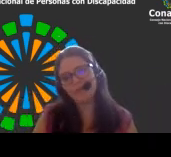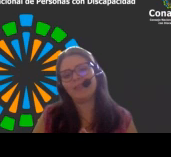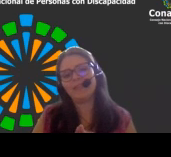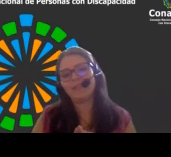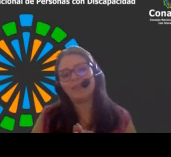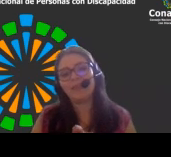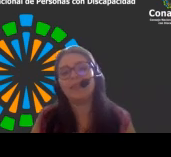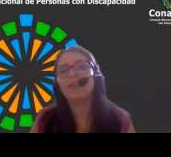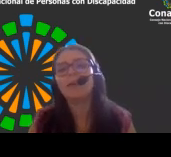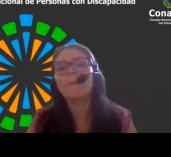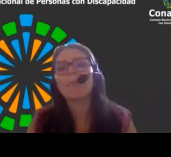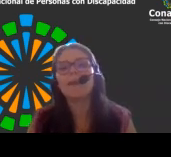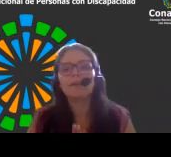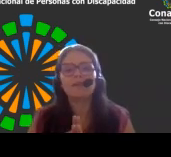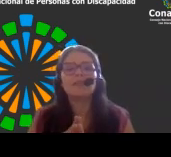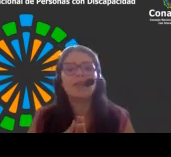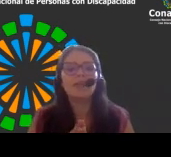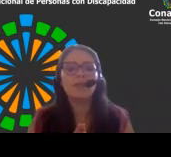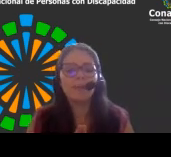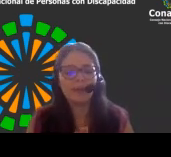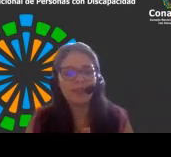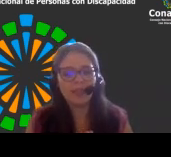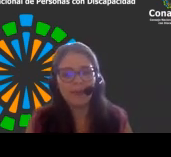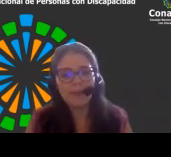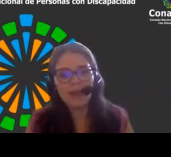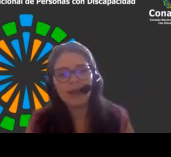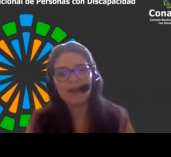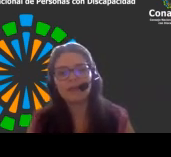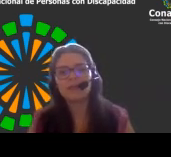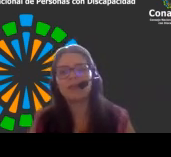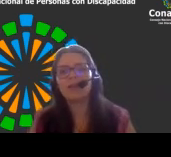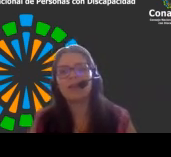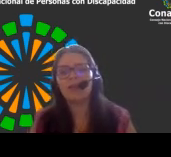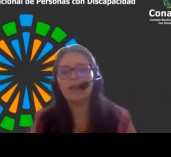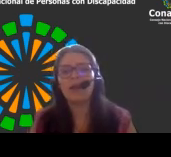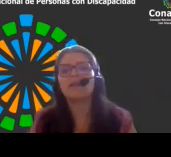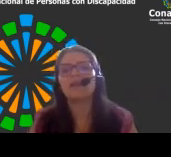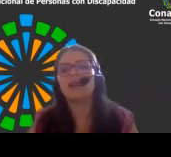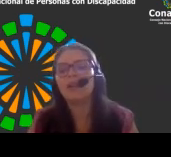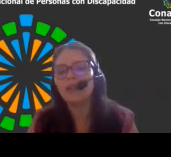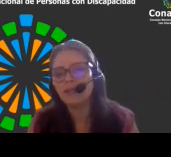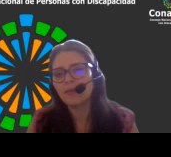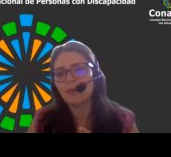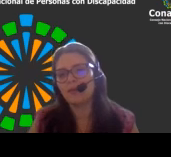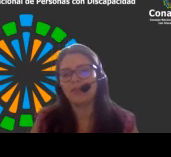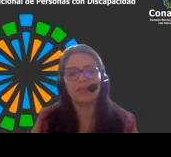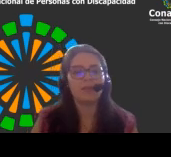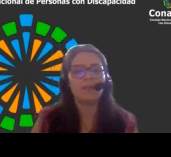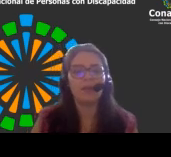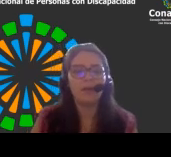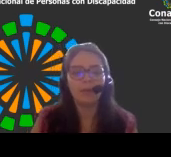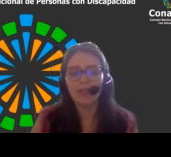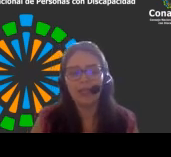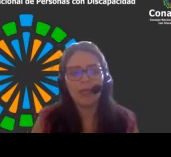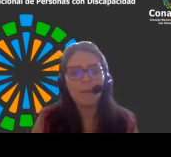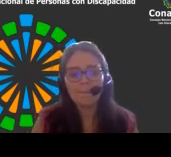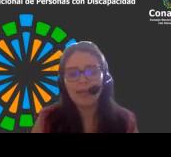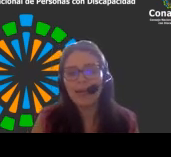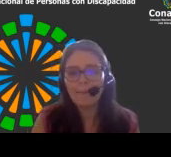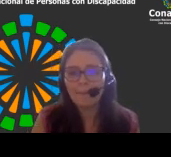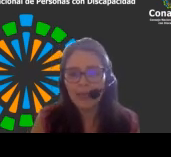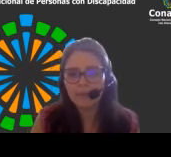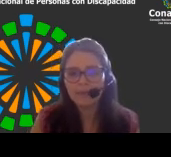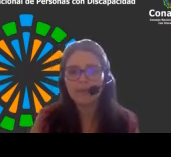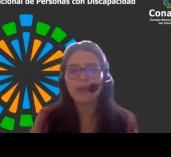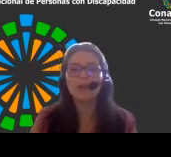está abierto verdad Entonces ahí lo importante también es hacer alianzas Bueno ya verdad como tener